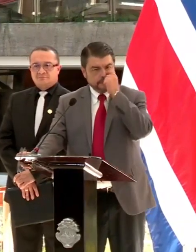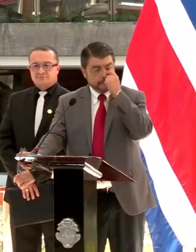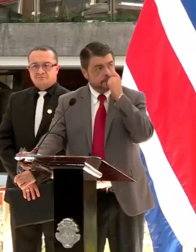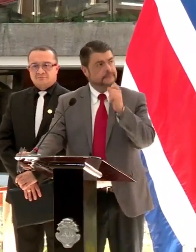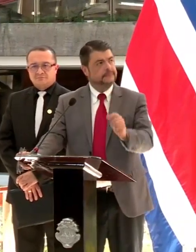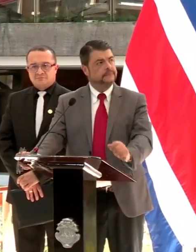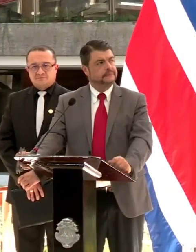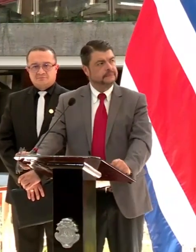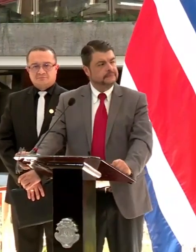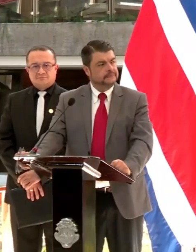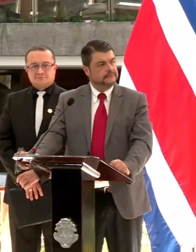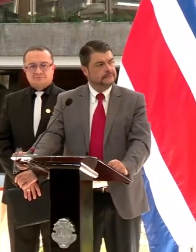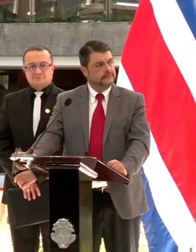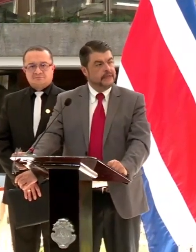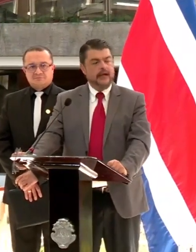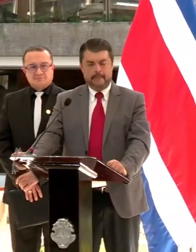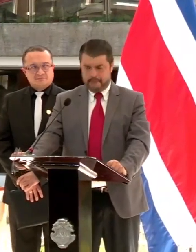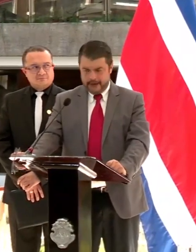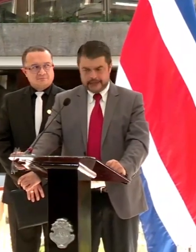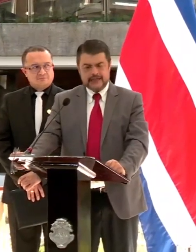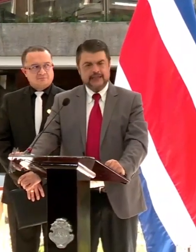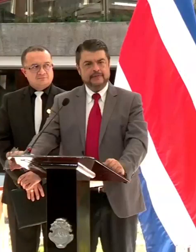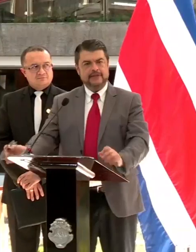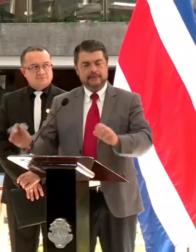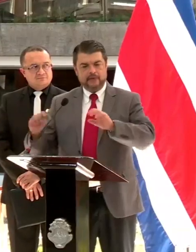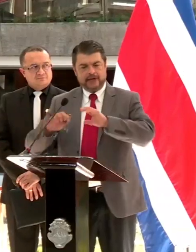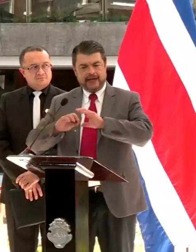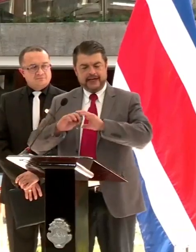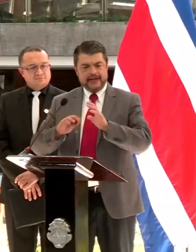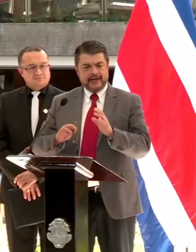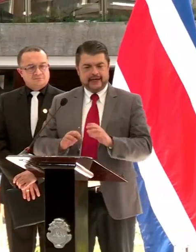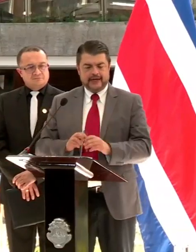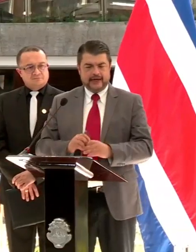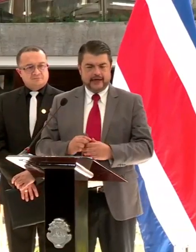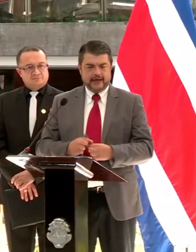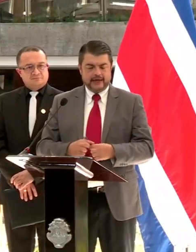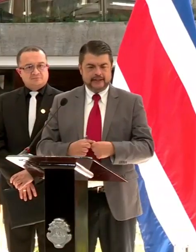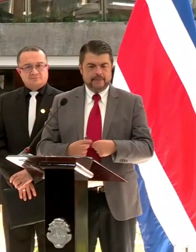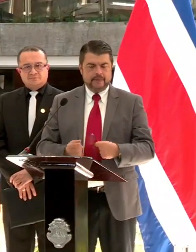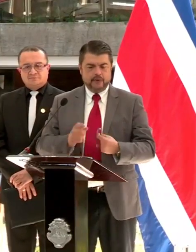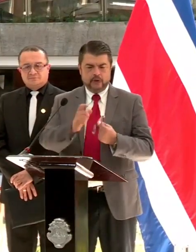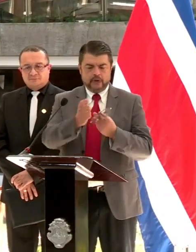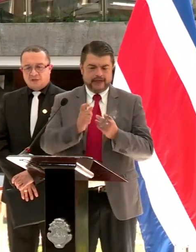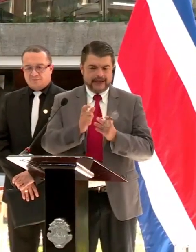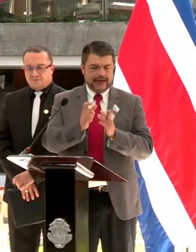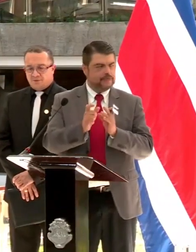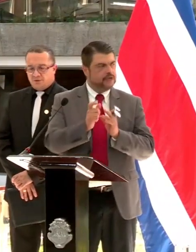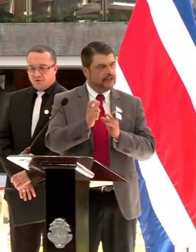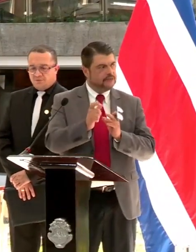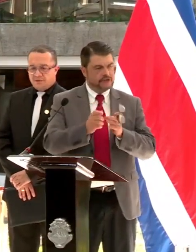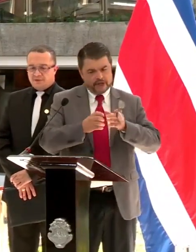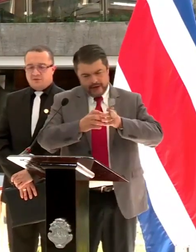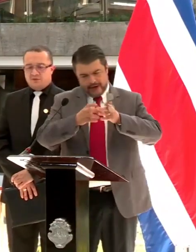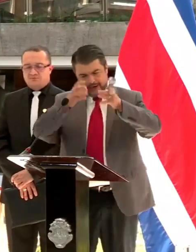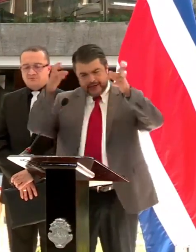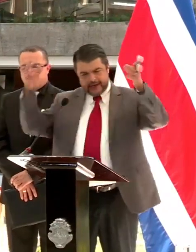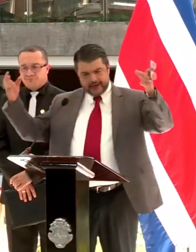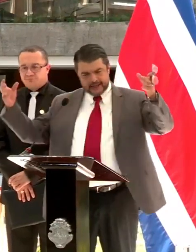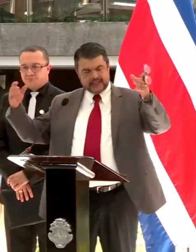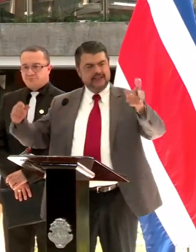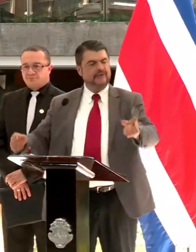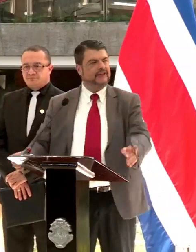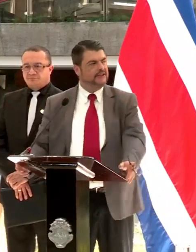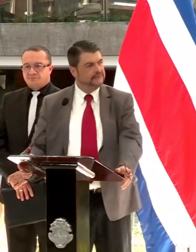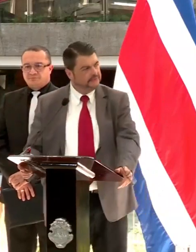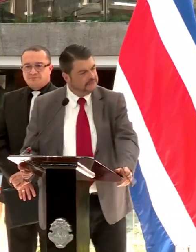Y eso se usa para matar a gente de cerca y despedazarlo. Exactamente, porque genera el tipo de cápsula explosiva. Sí, perdigón.